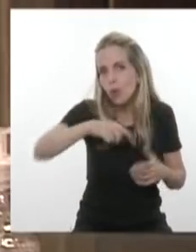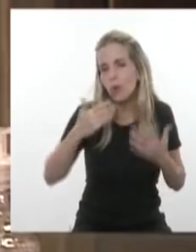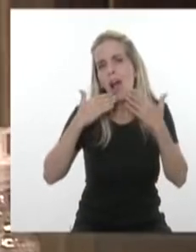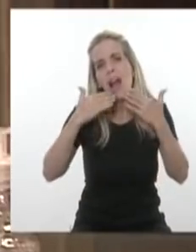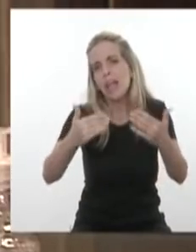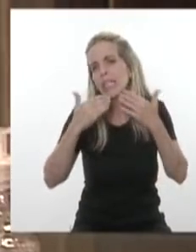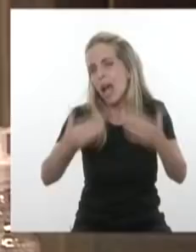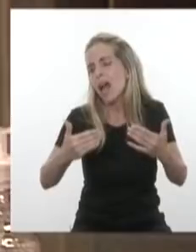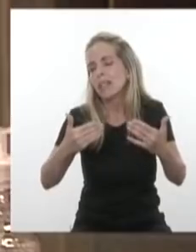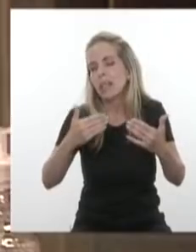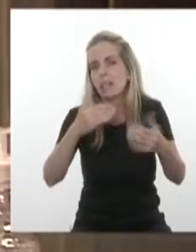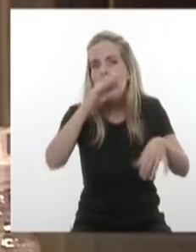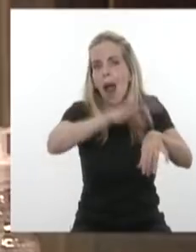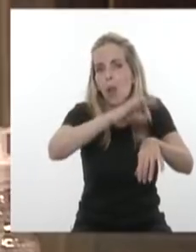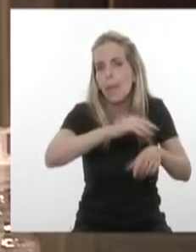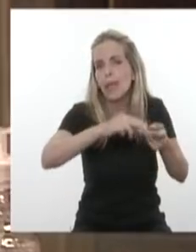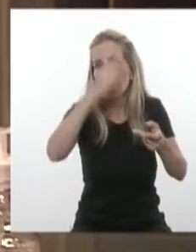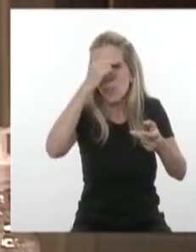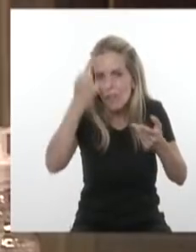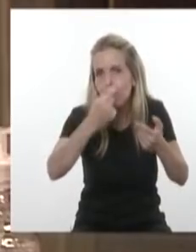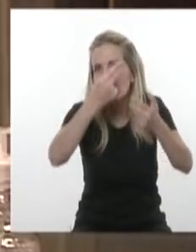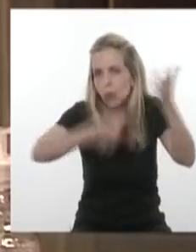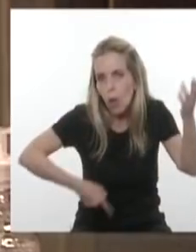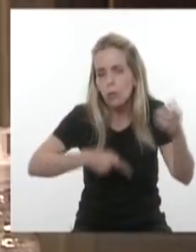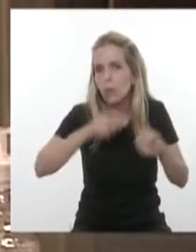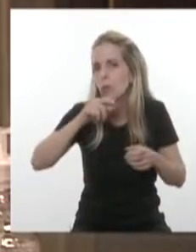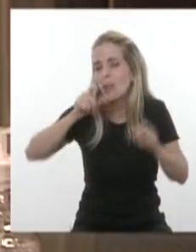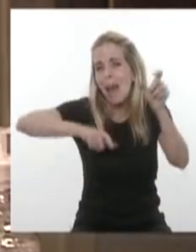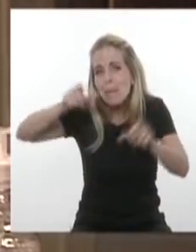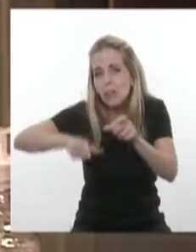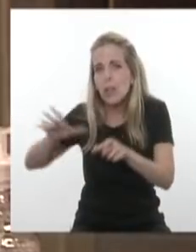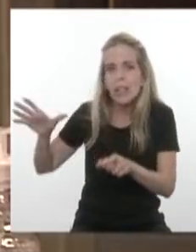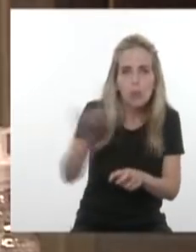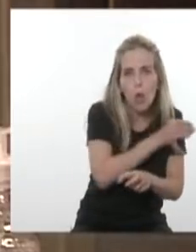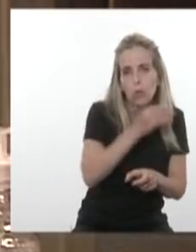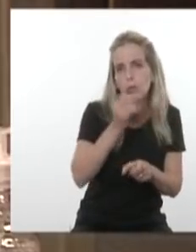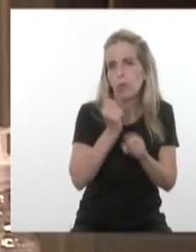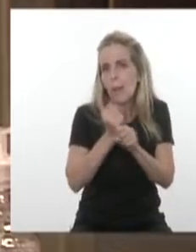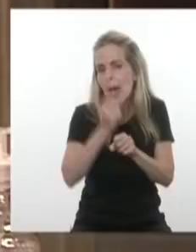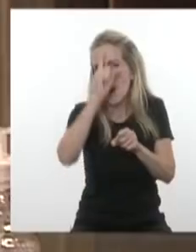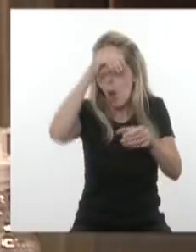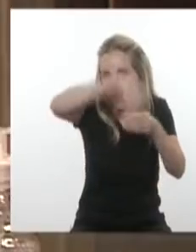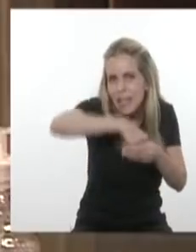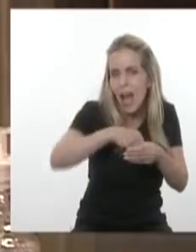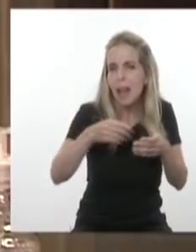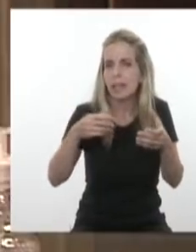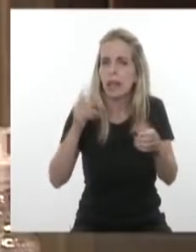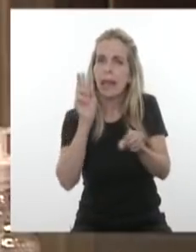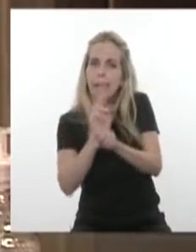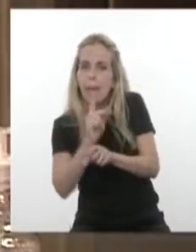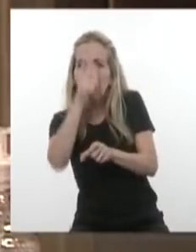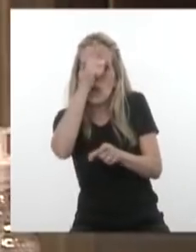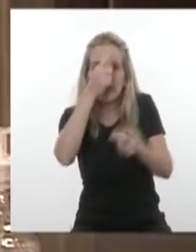de salud y a todos y todas quienes trabajan en el cuidado colectivo quiero reiterar